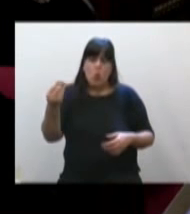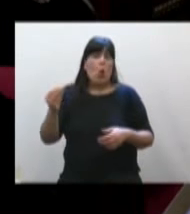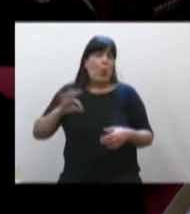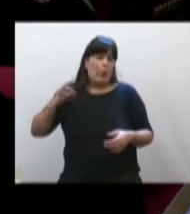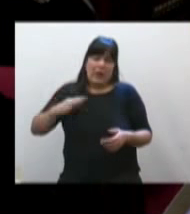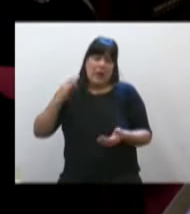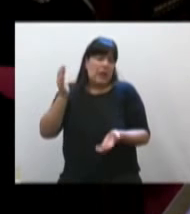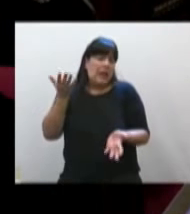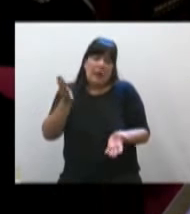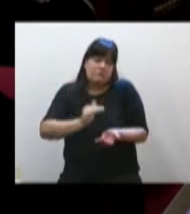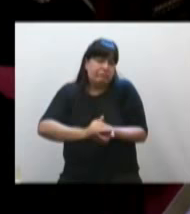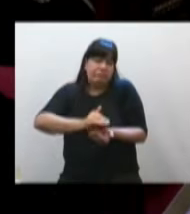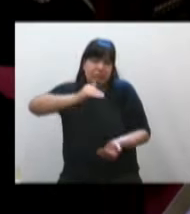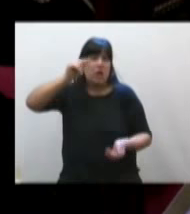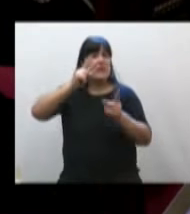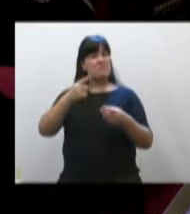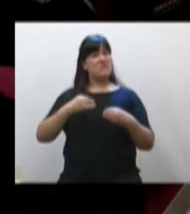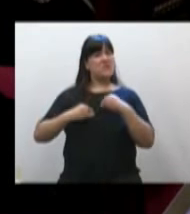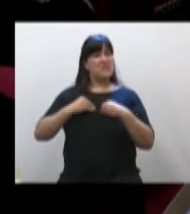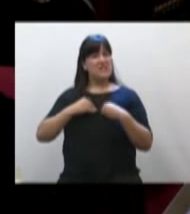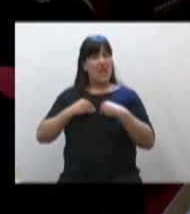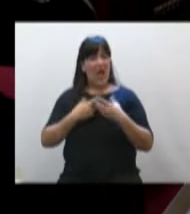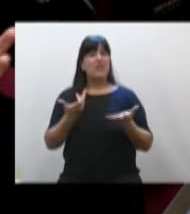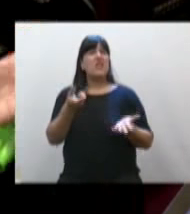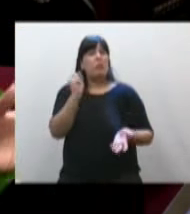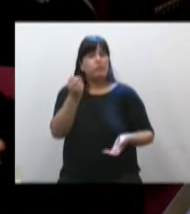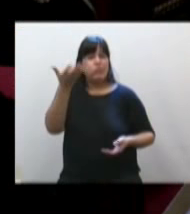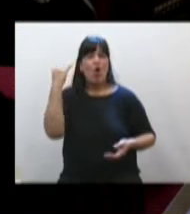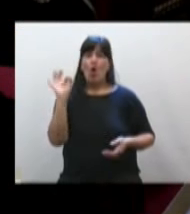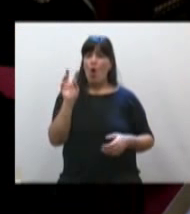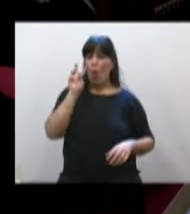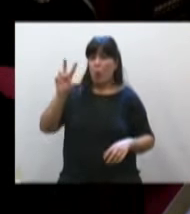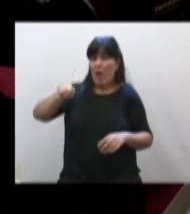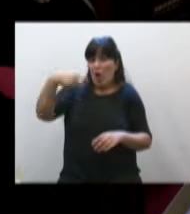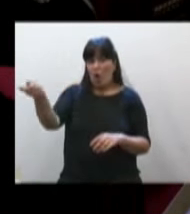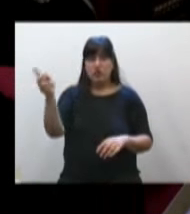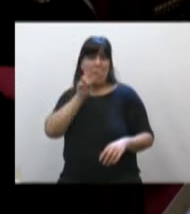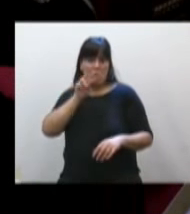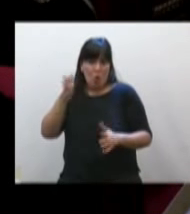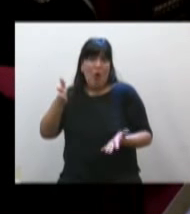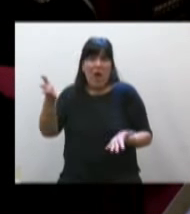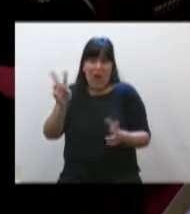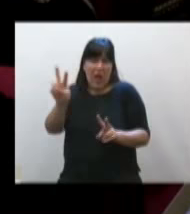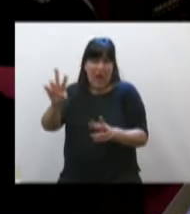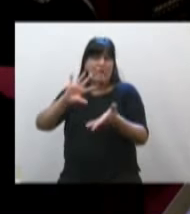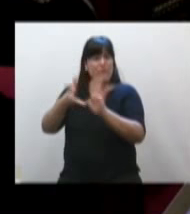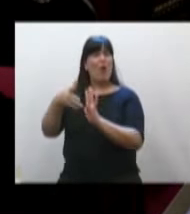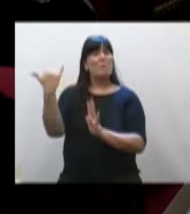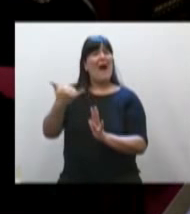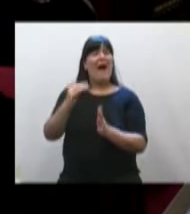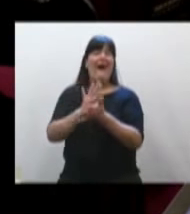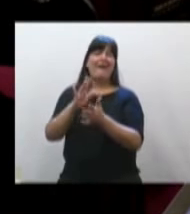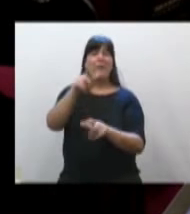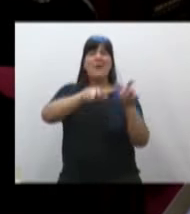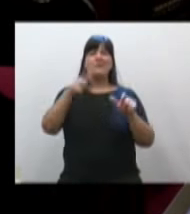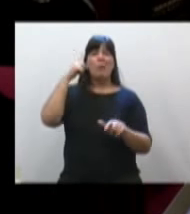sexual integral, que hasta no hace mucho tiempo eran absolutamente negadas en la República Argentina, y la distribución de